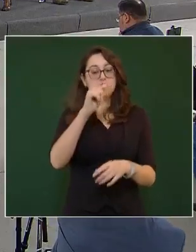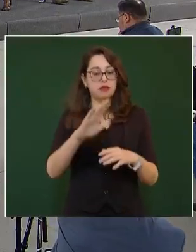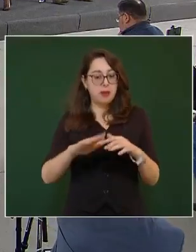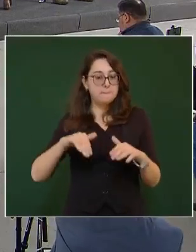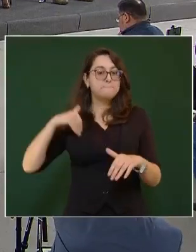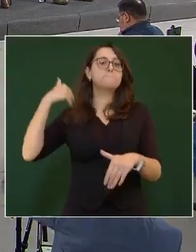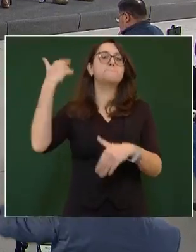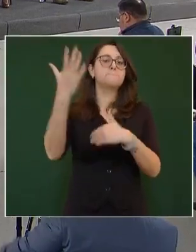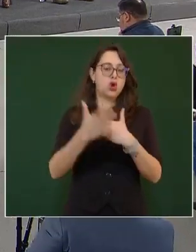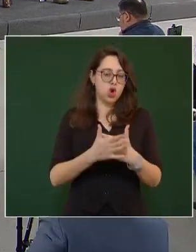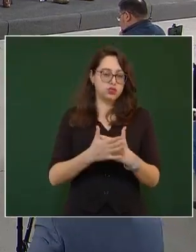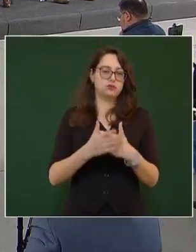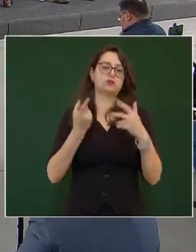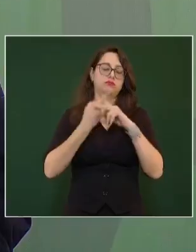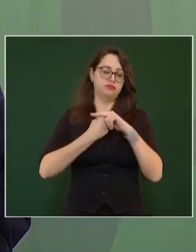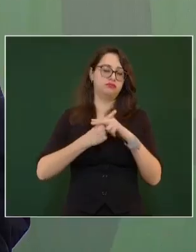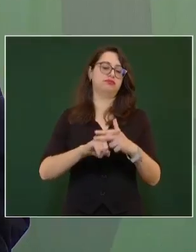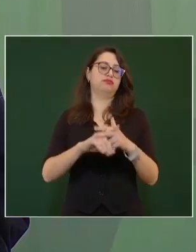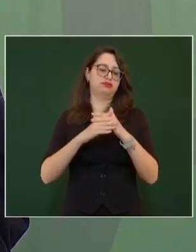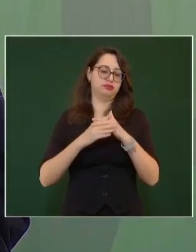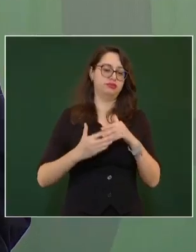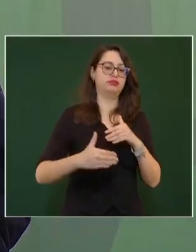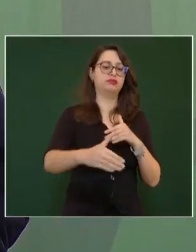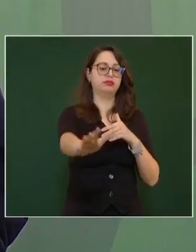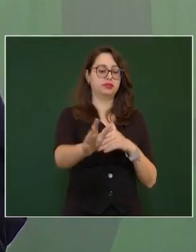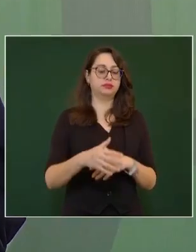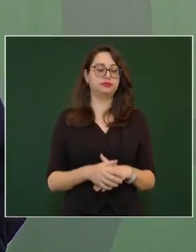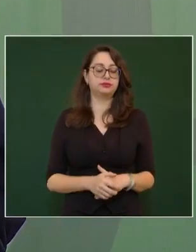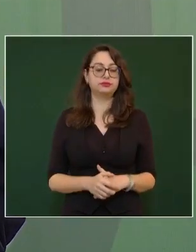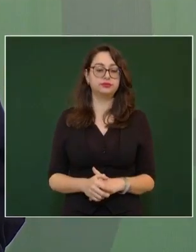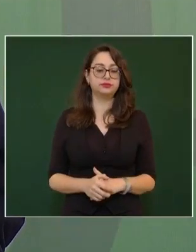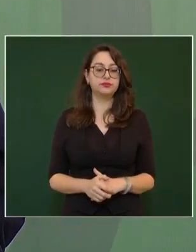comentarle. También decirles